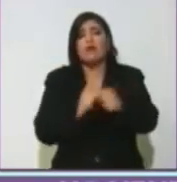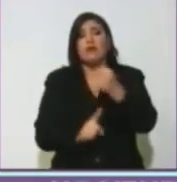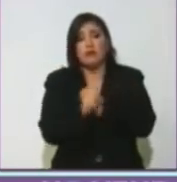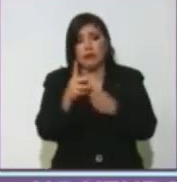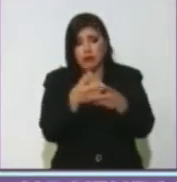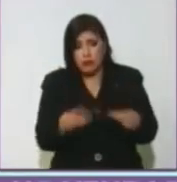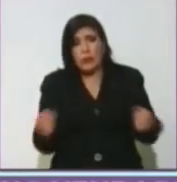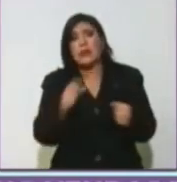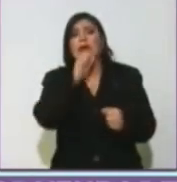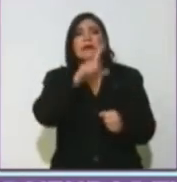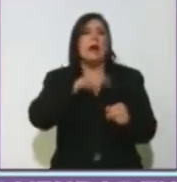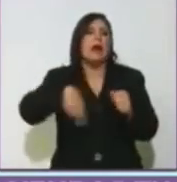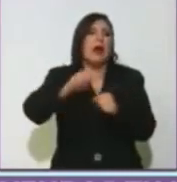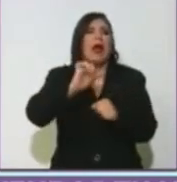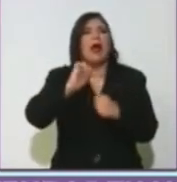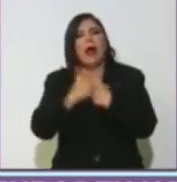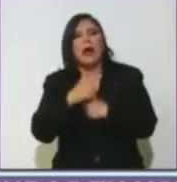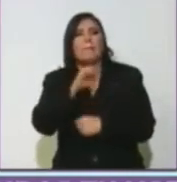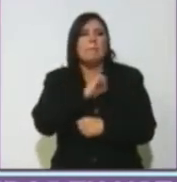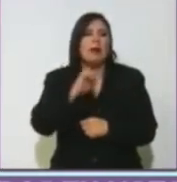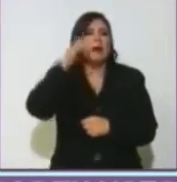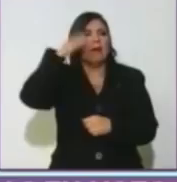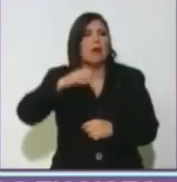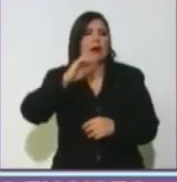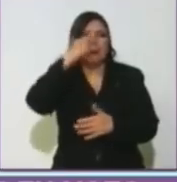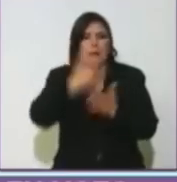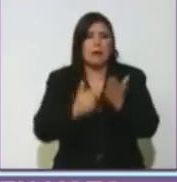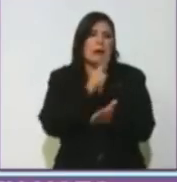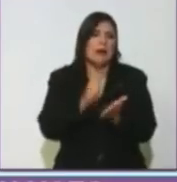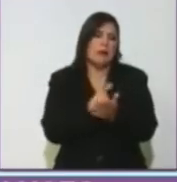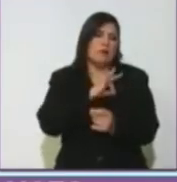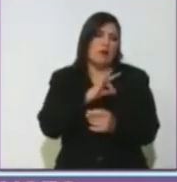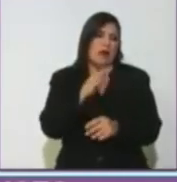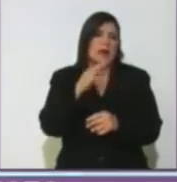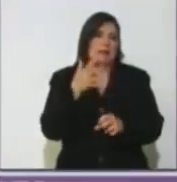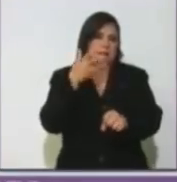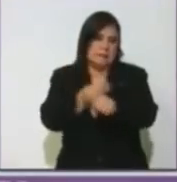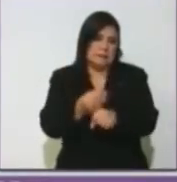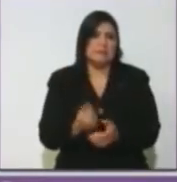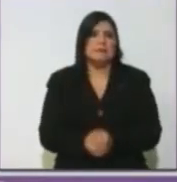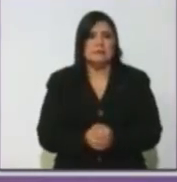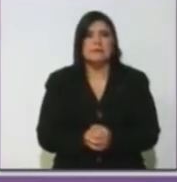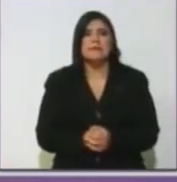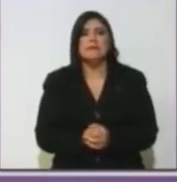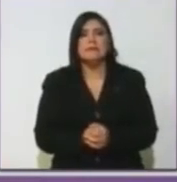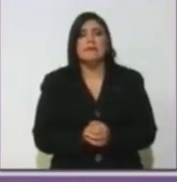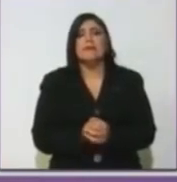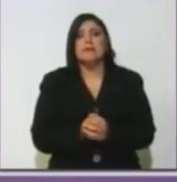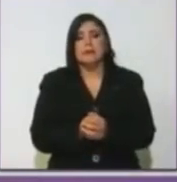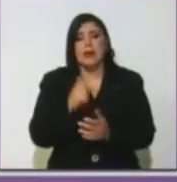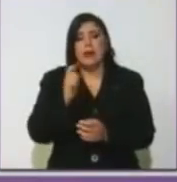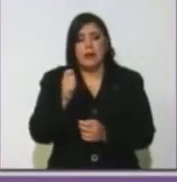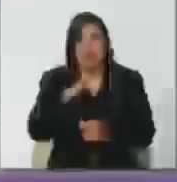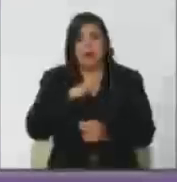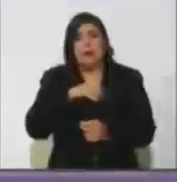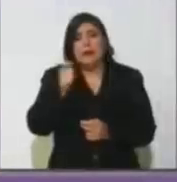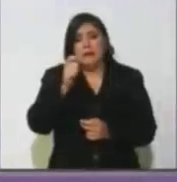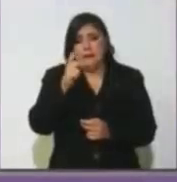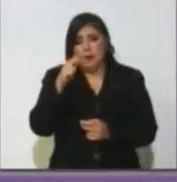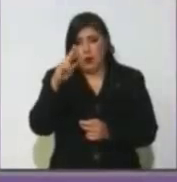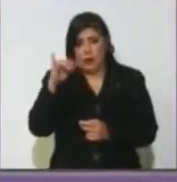y los delitos cometidos en el transporte público tienes un minuto con dos segundos de tiempo abonado adelante purificación